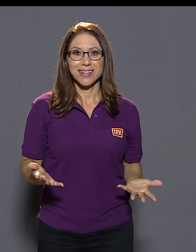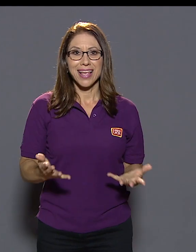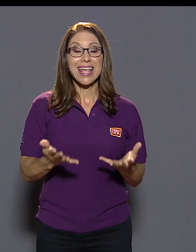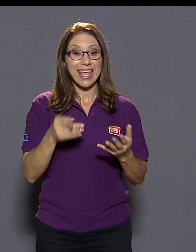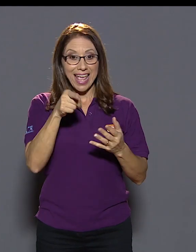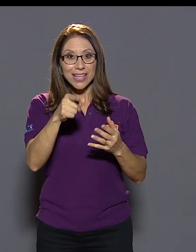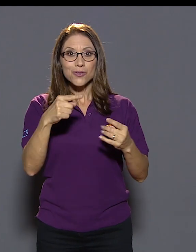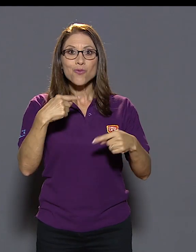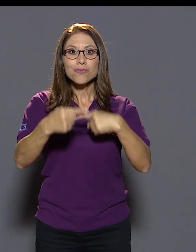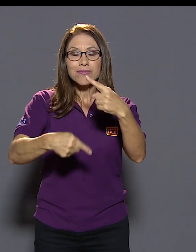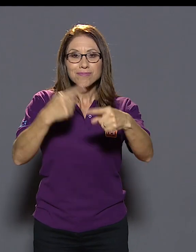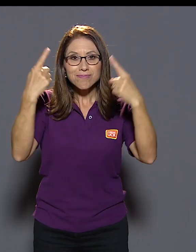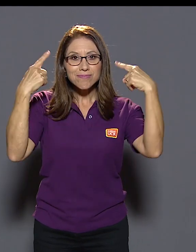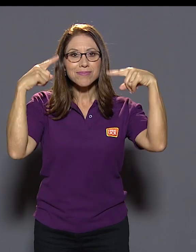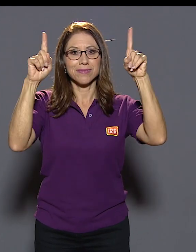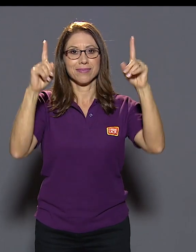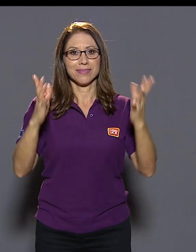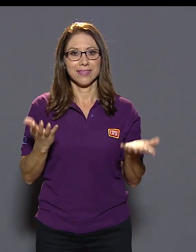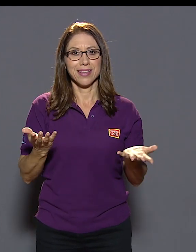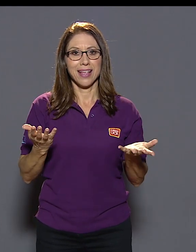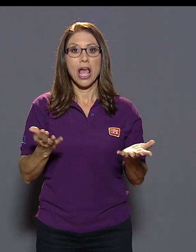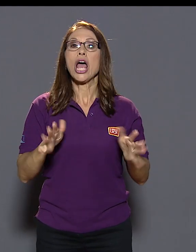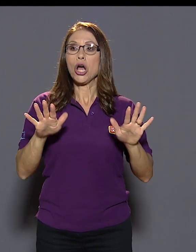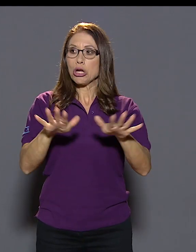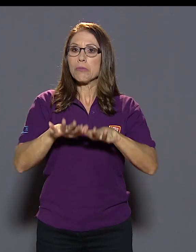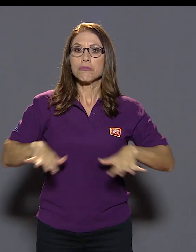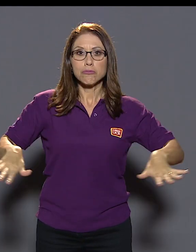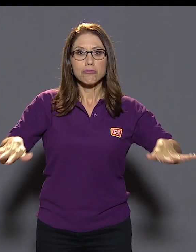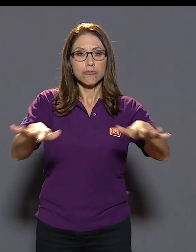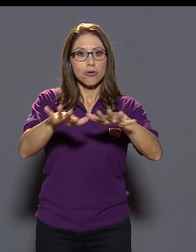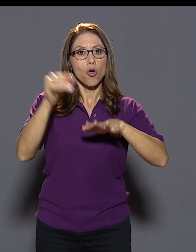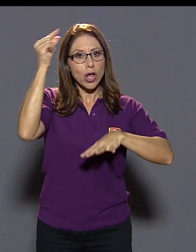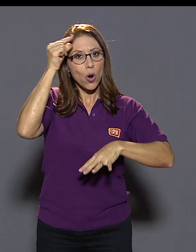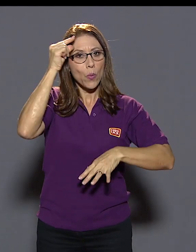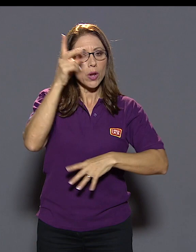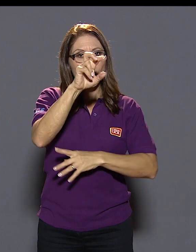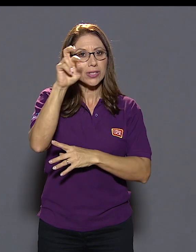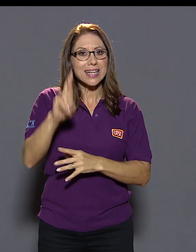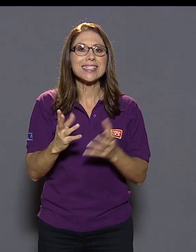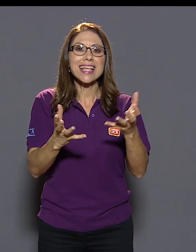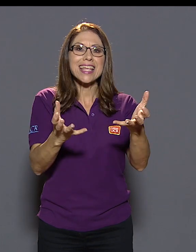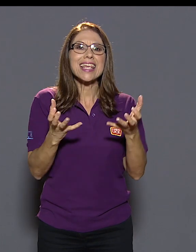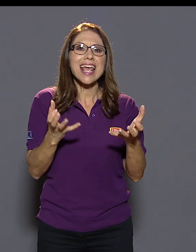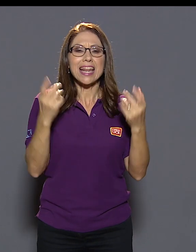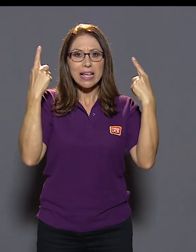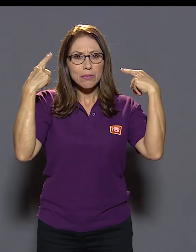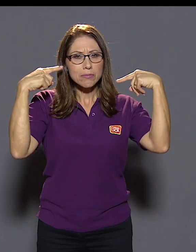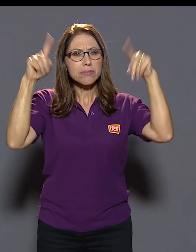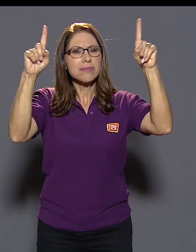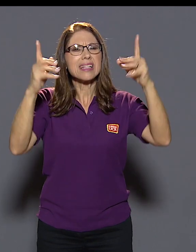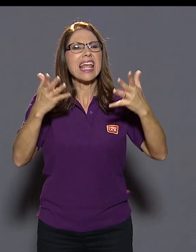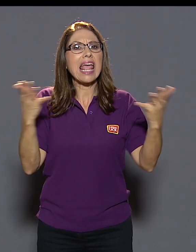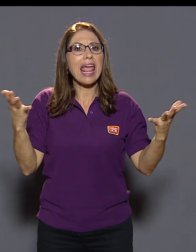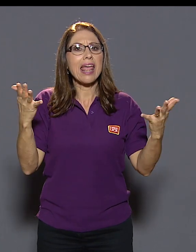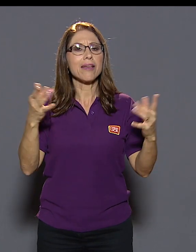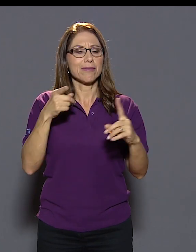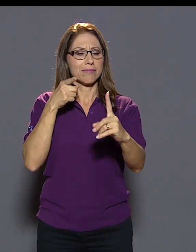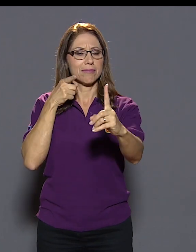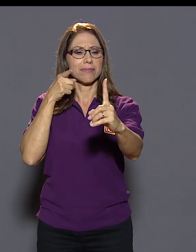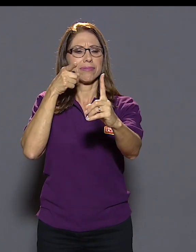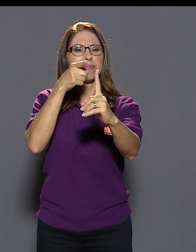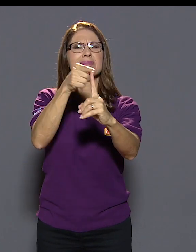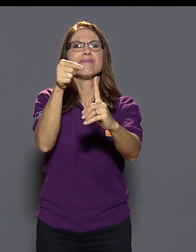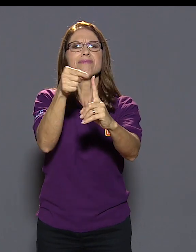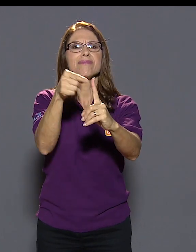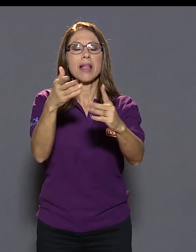que se volviera una realidad. Lo que en este caso el Estado costarricense quiere que se vuelva una realidad es precisamente esto, que las